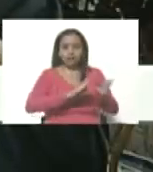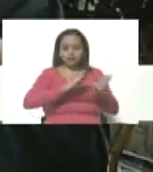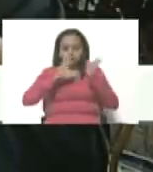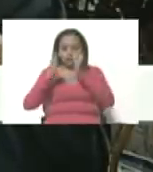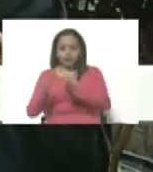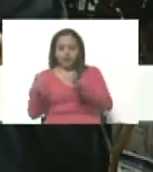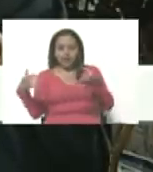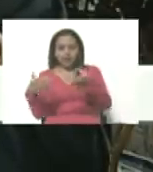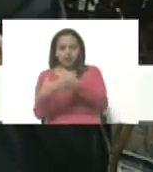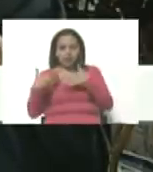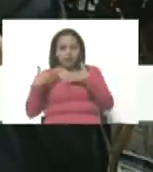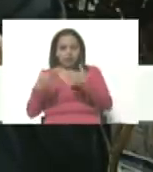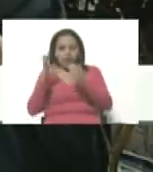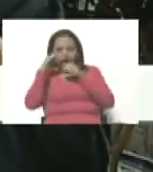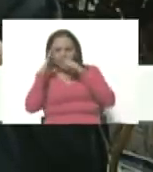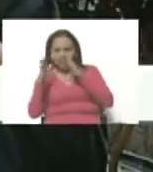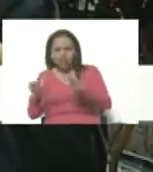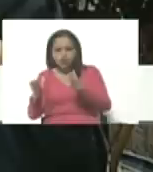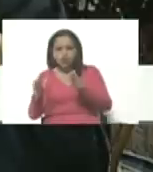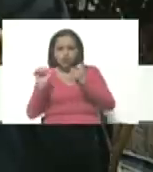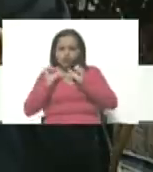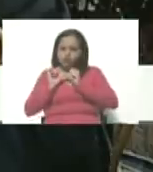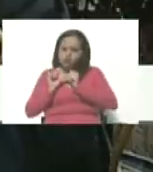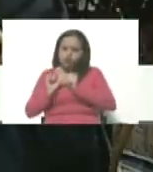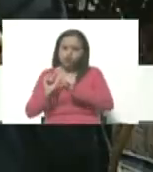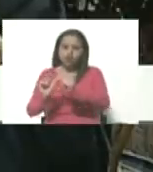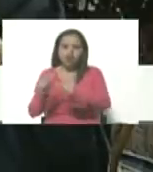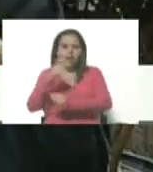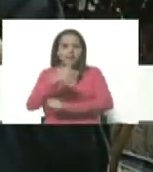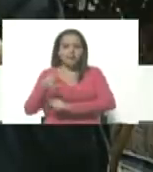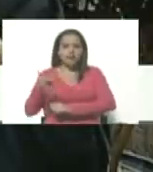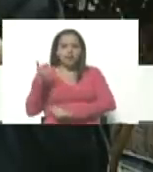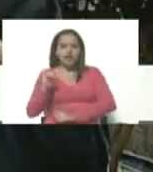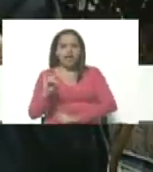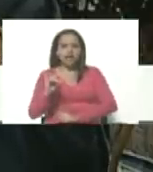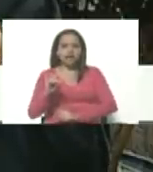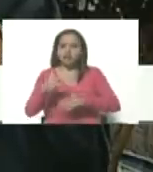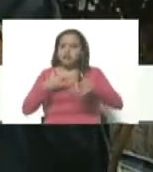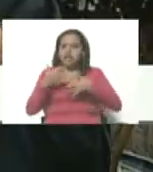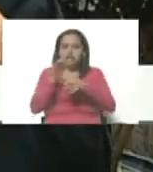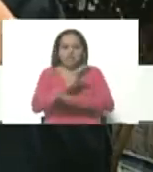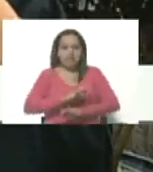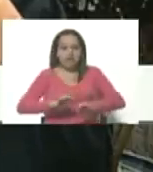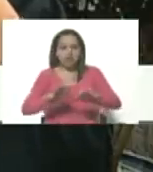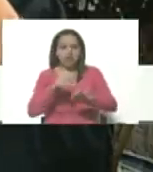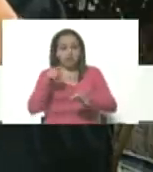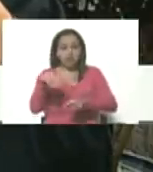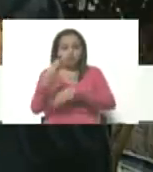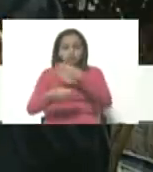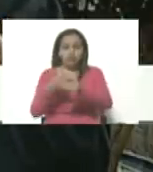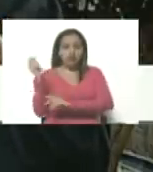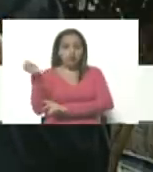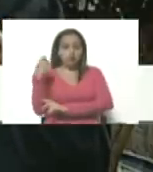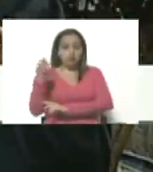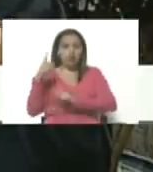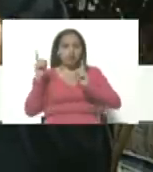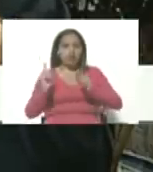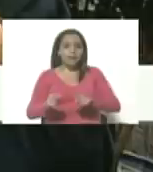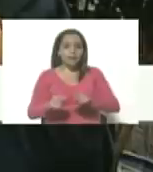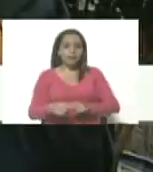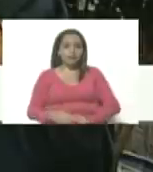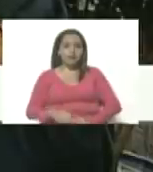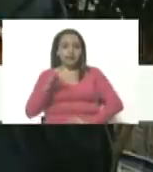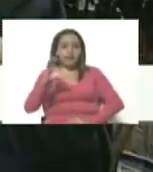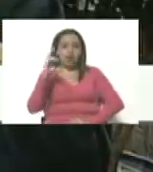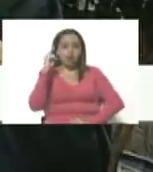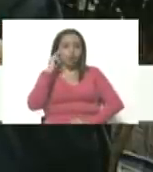un equipo de salud que atienda de manera permanente a pacientes asintomáticos. Eso lo hicimos en Apure, también lo hicimos en el estado